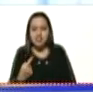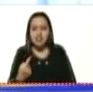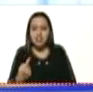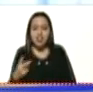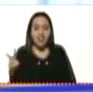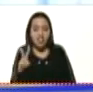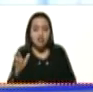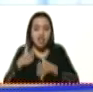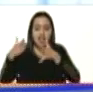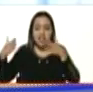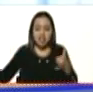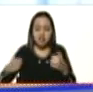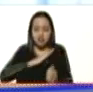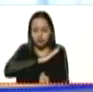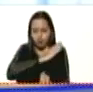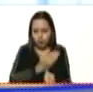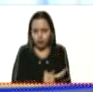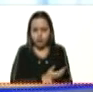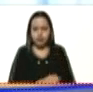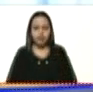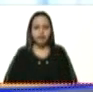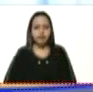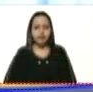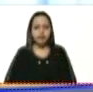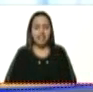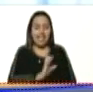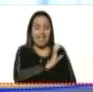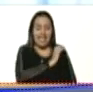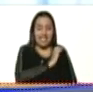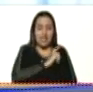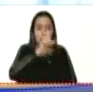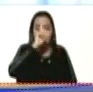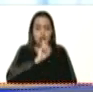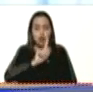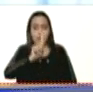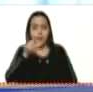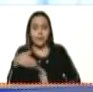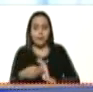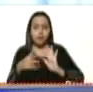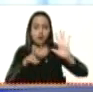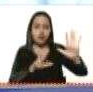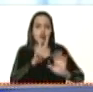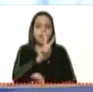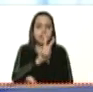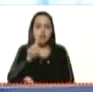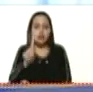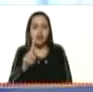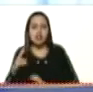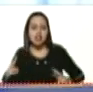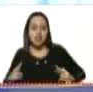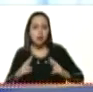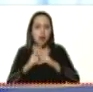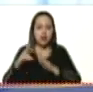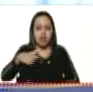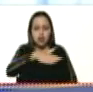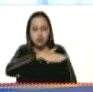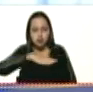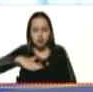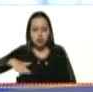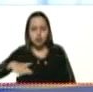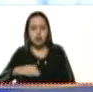y poderoso. En enero de 1821 se encuentra en la villa de Rosario de